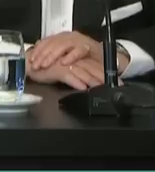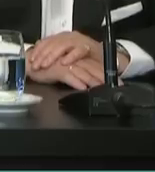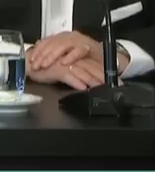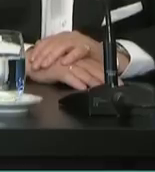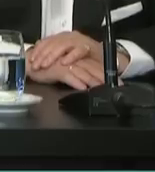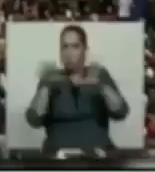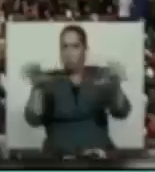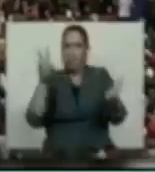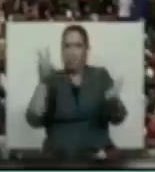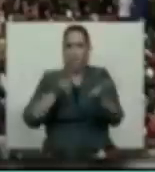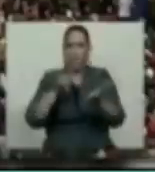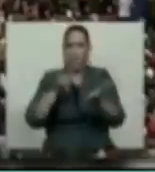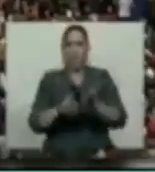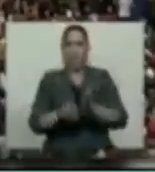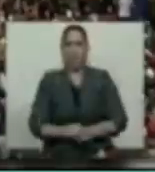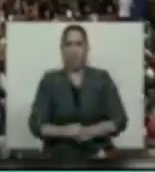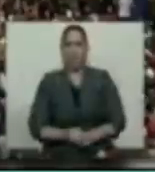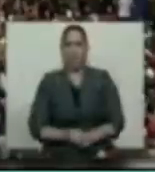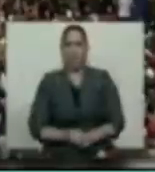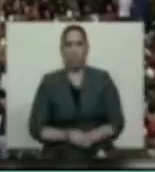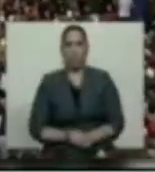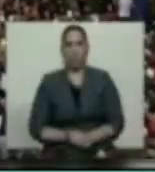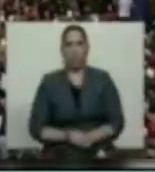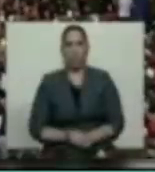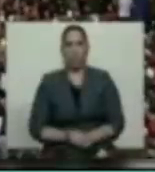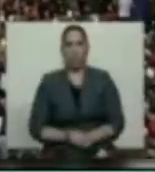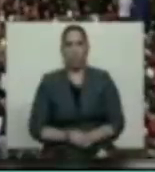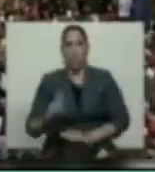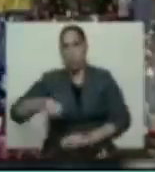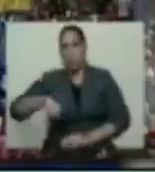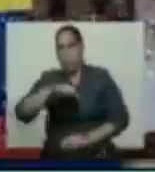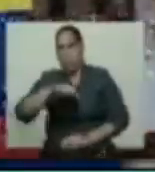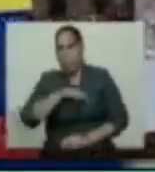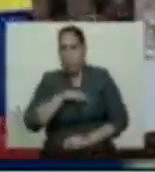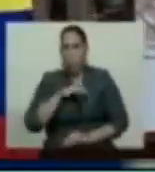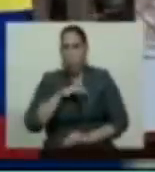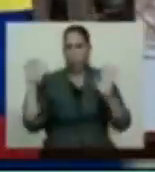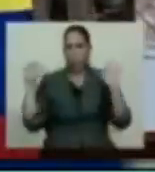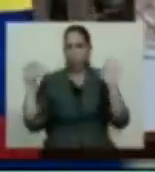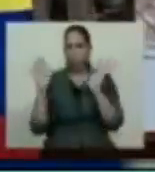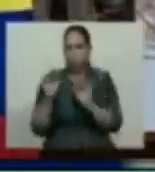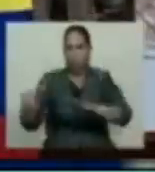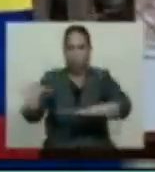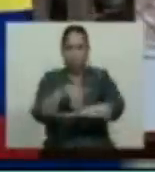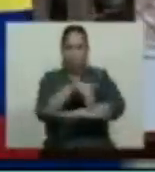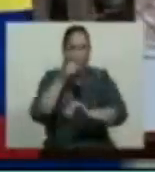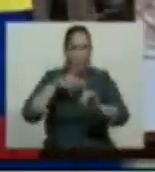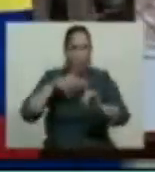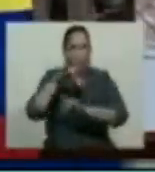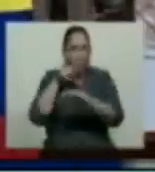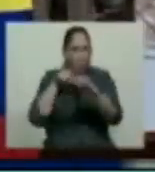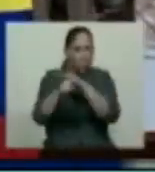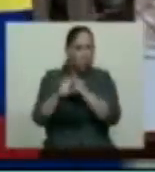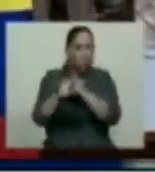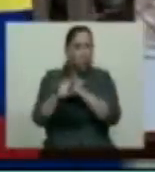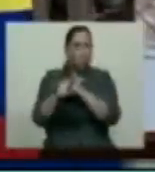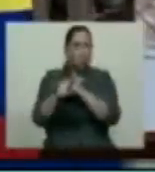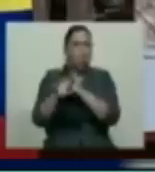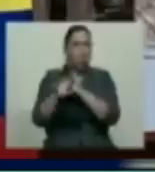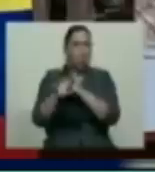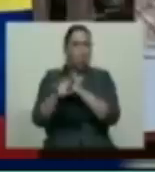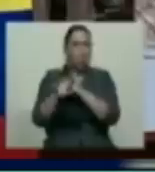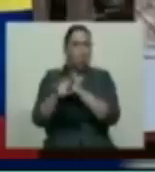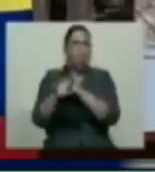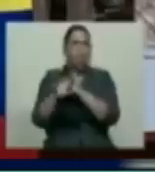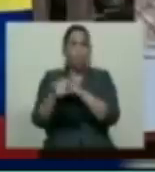la degradación de la crisis, de la vida institucional y política, y sobre todo económica de Venezuela, se enfrentó con capítulos